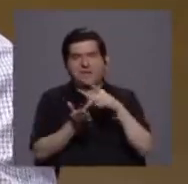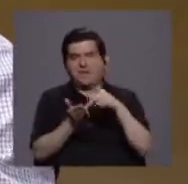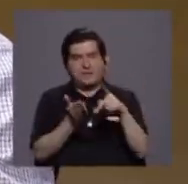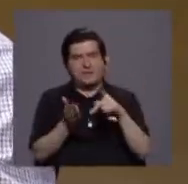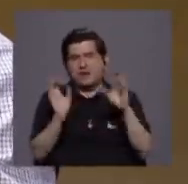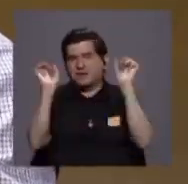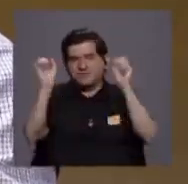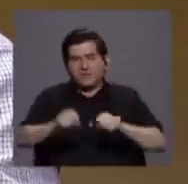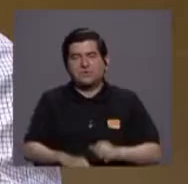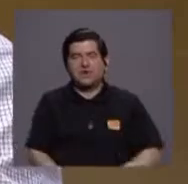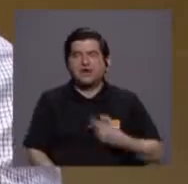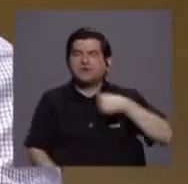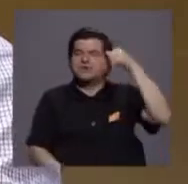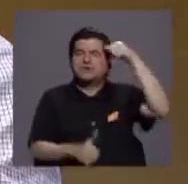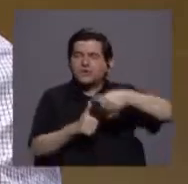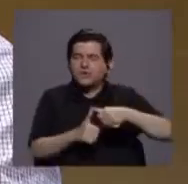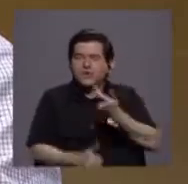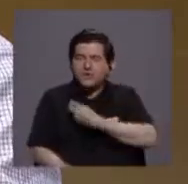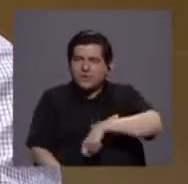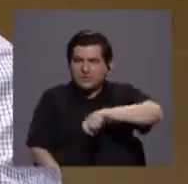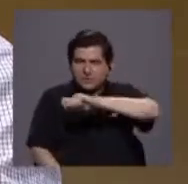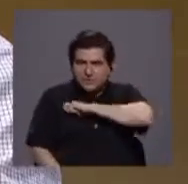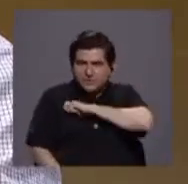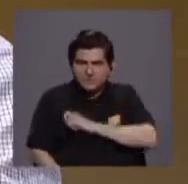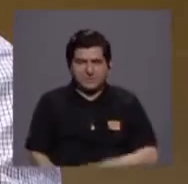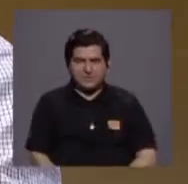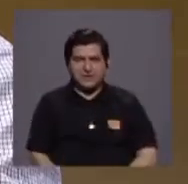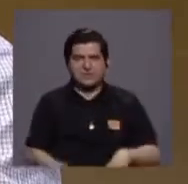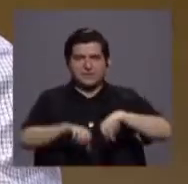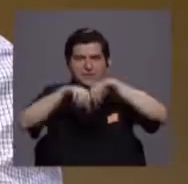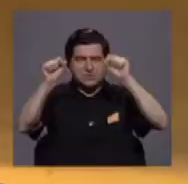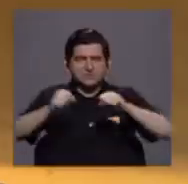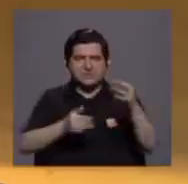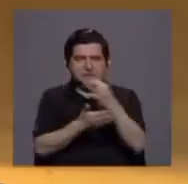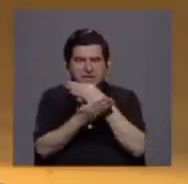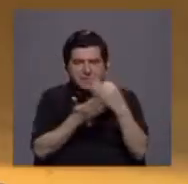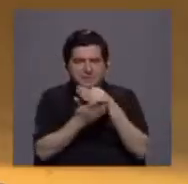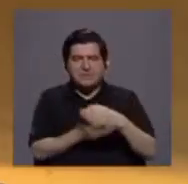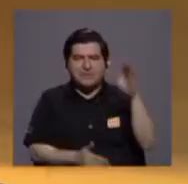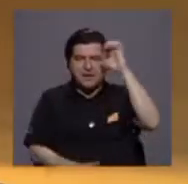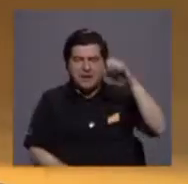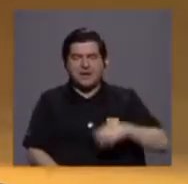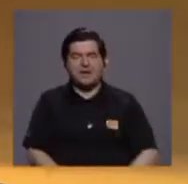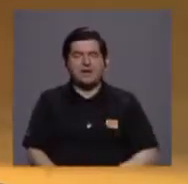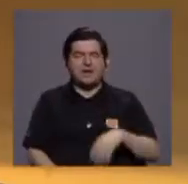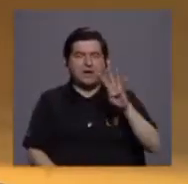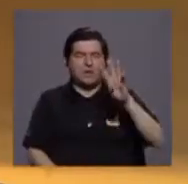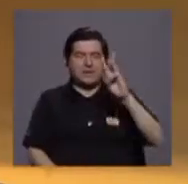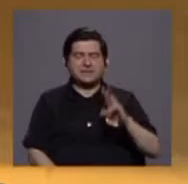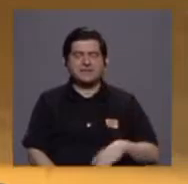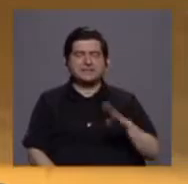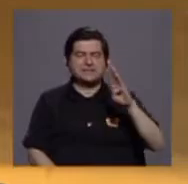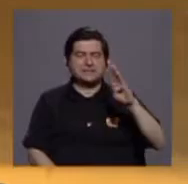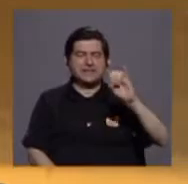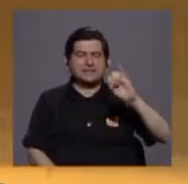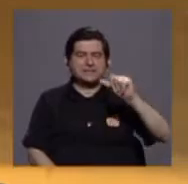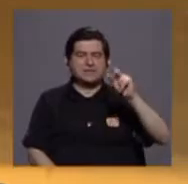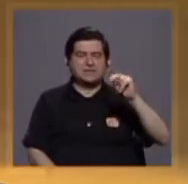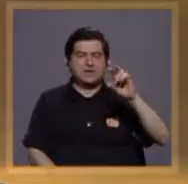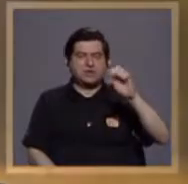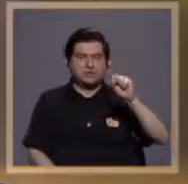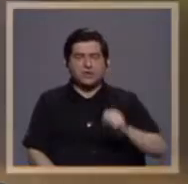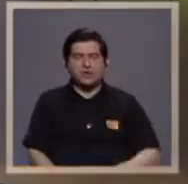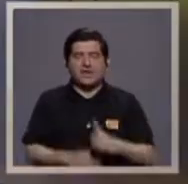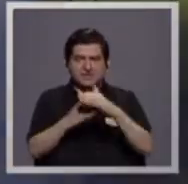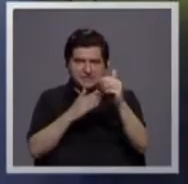Siempre me acuerdo de España, ¿se acuerda? Cuando estaban en el sistema monetario europeo se hablaron 46 billones de dólares, que en ese momento era toda la plata del